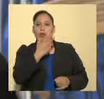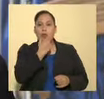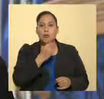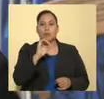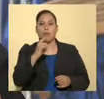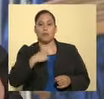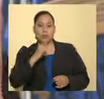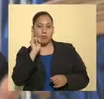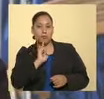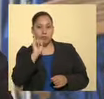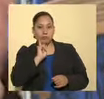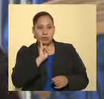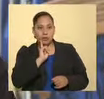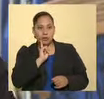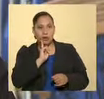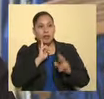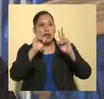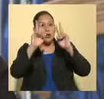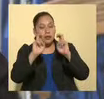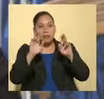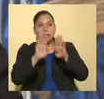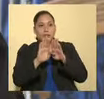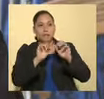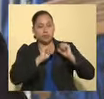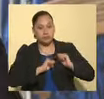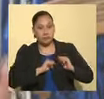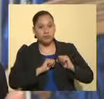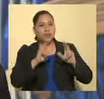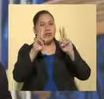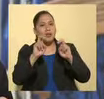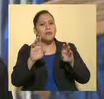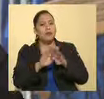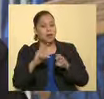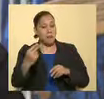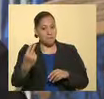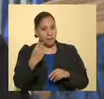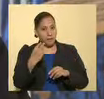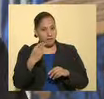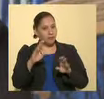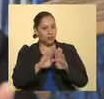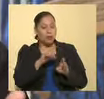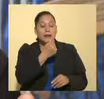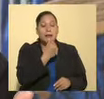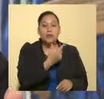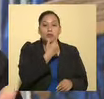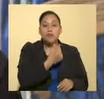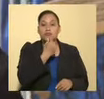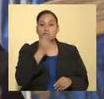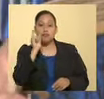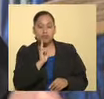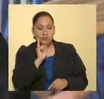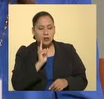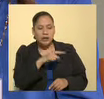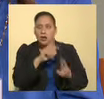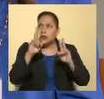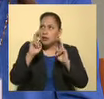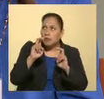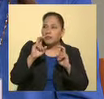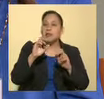como mujer, en términos de autoridad, no en términos de cómo nos vemos. El niño y la niña de lo que estoy hablando tiene